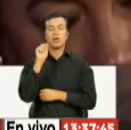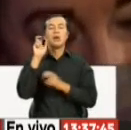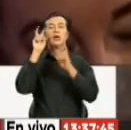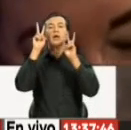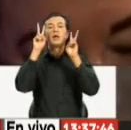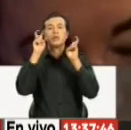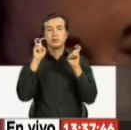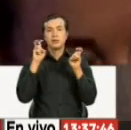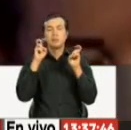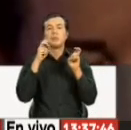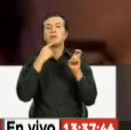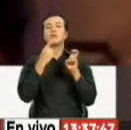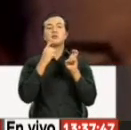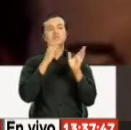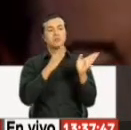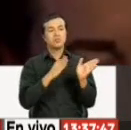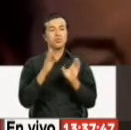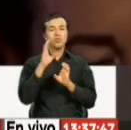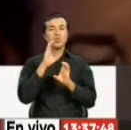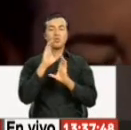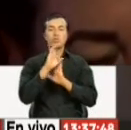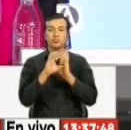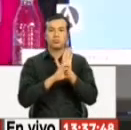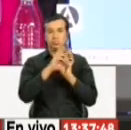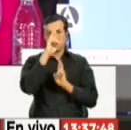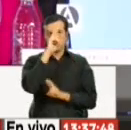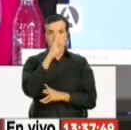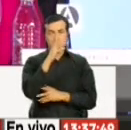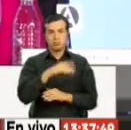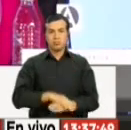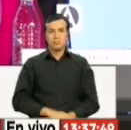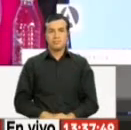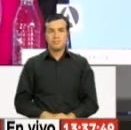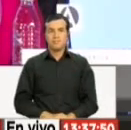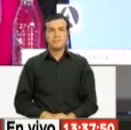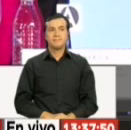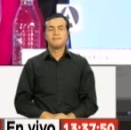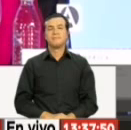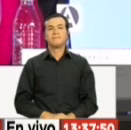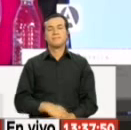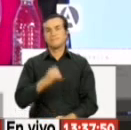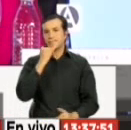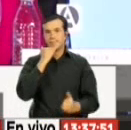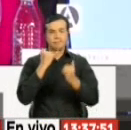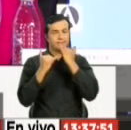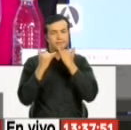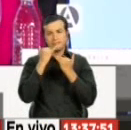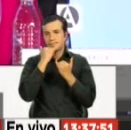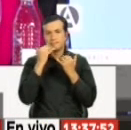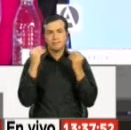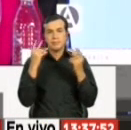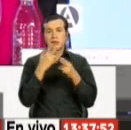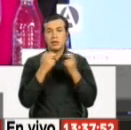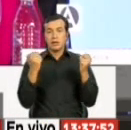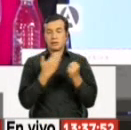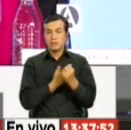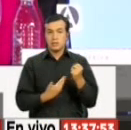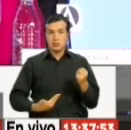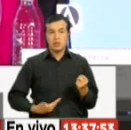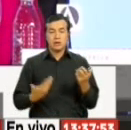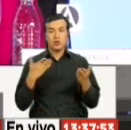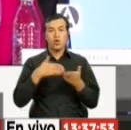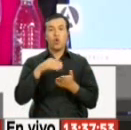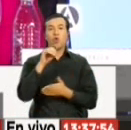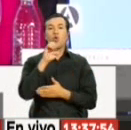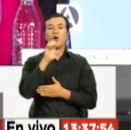supuesta alteración del orden constitucional no ha dejado de causar extrañeza es que el expresidente acuda a